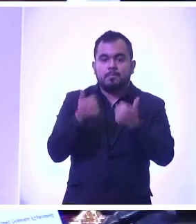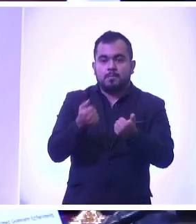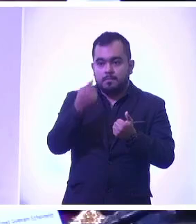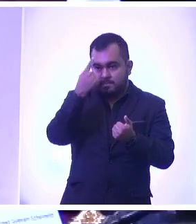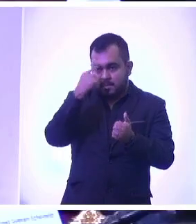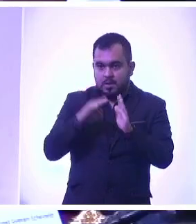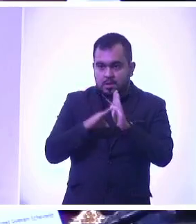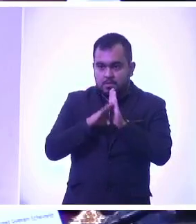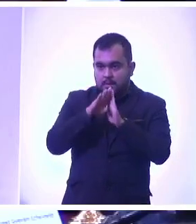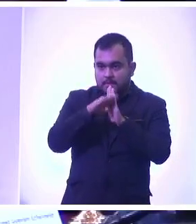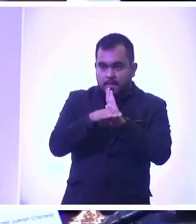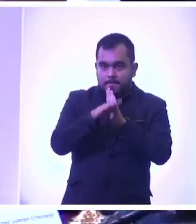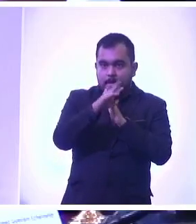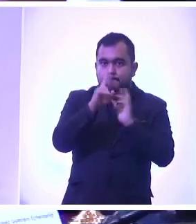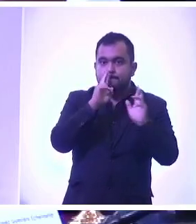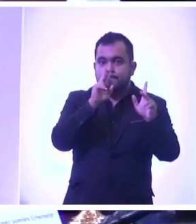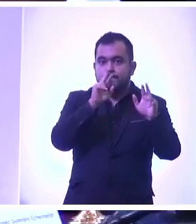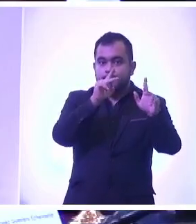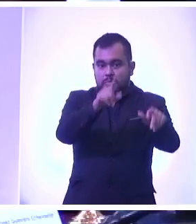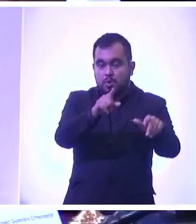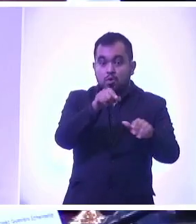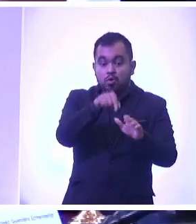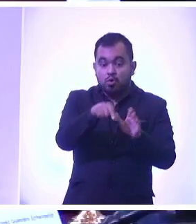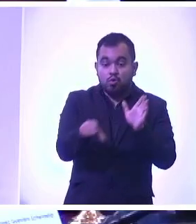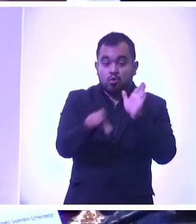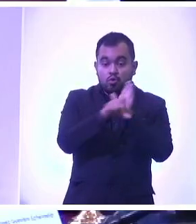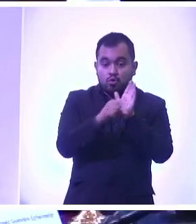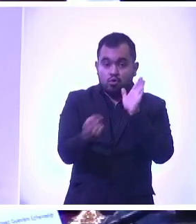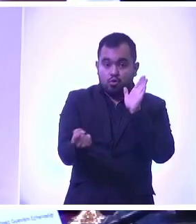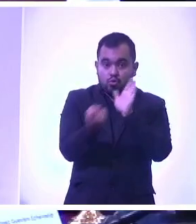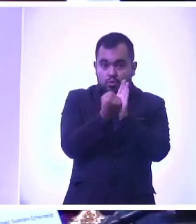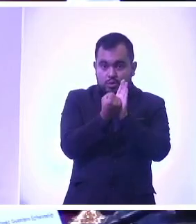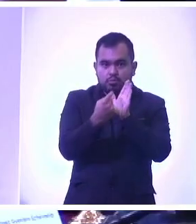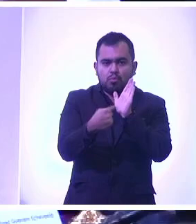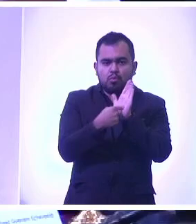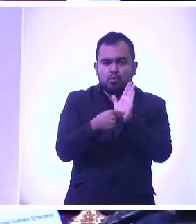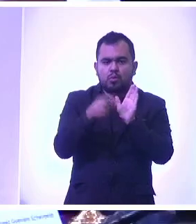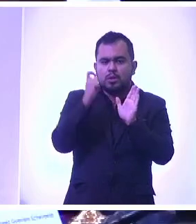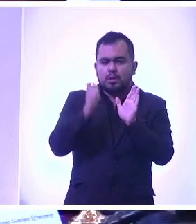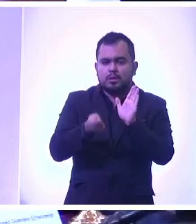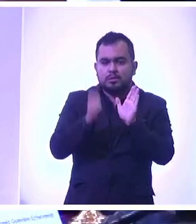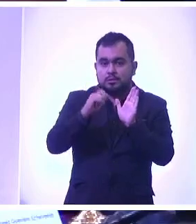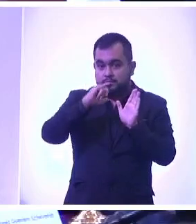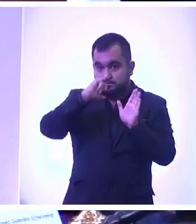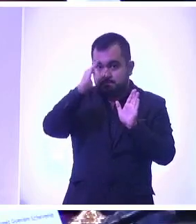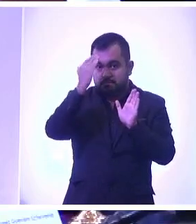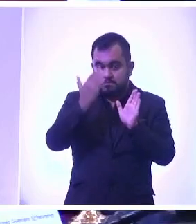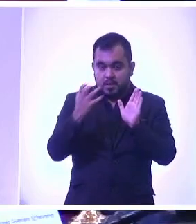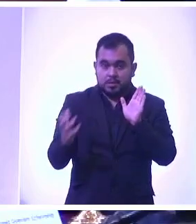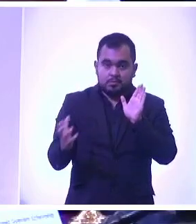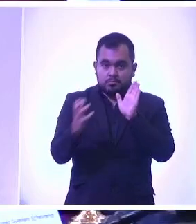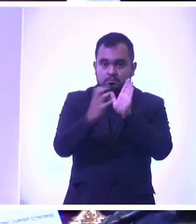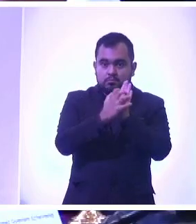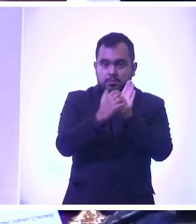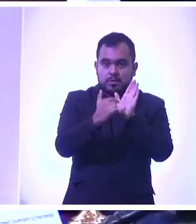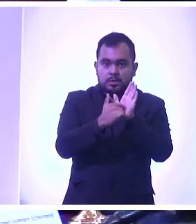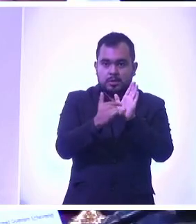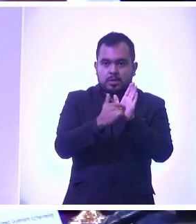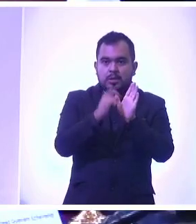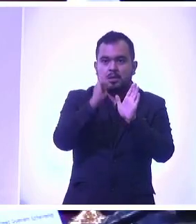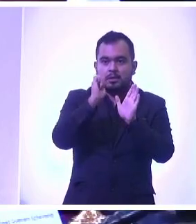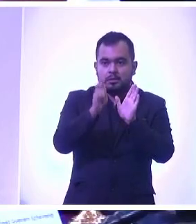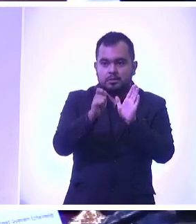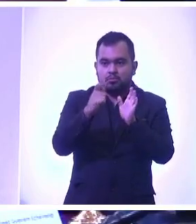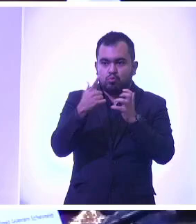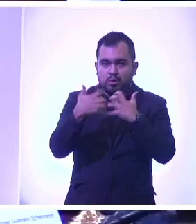crecimiento y a la mejora el tema de los logotipos en específico el logotipo es la imagen gráfica que representa a